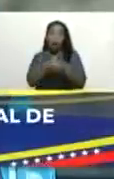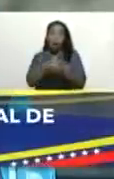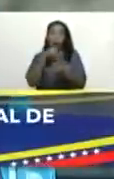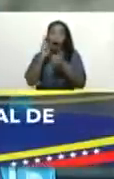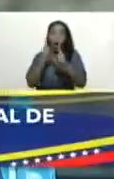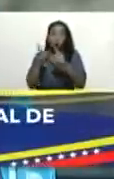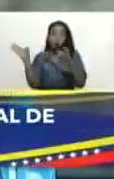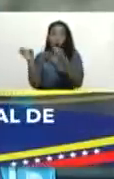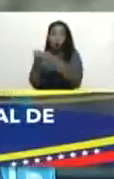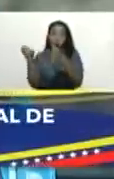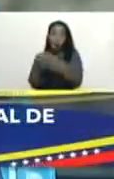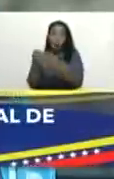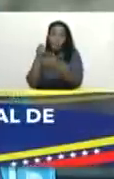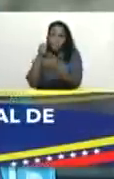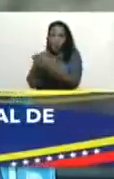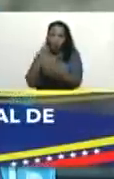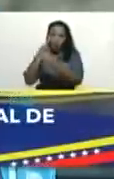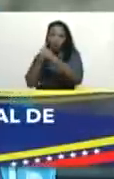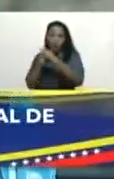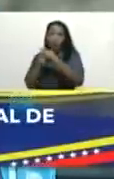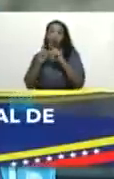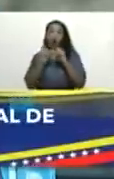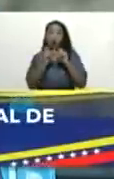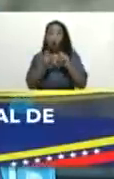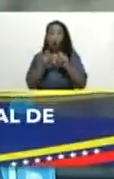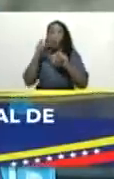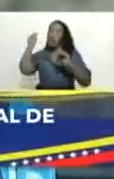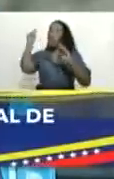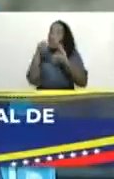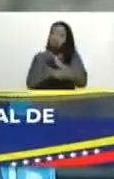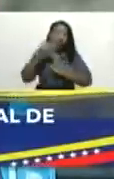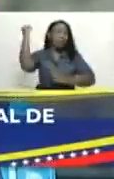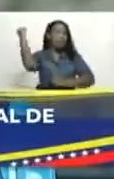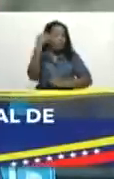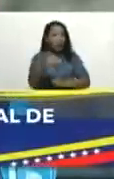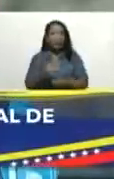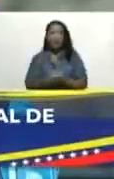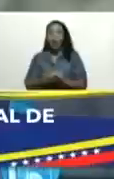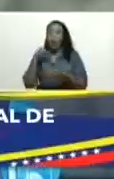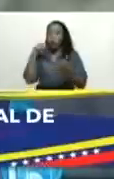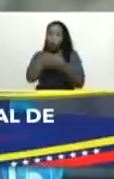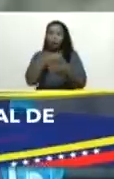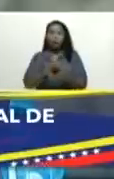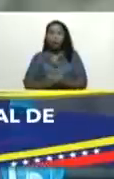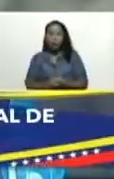mafias y seguiremos profundizando los golpes.